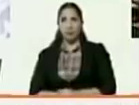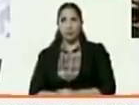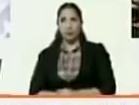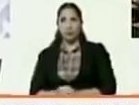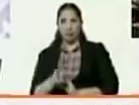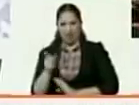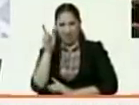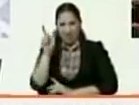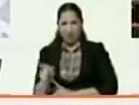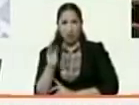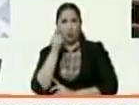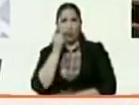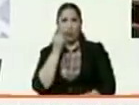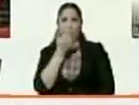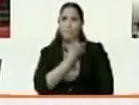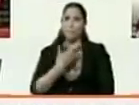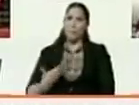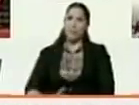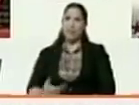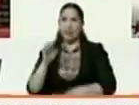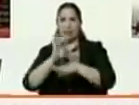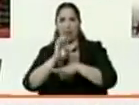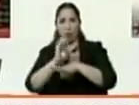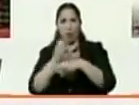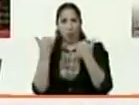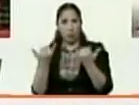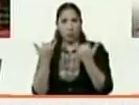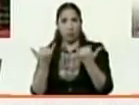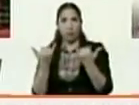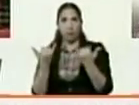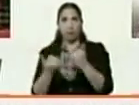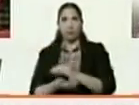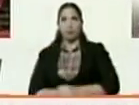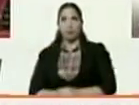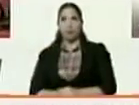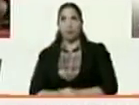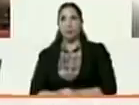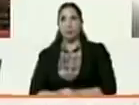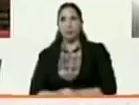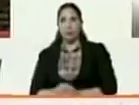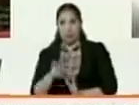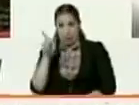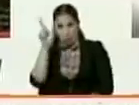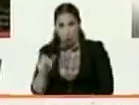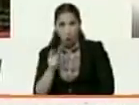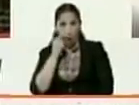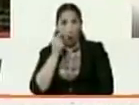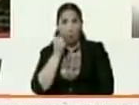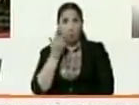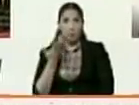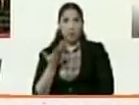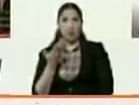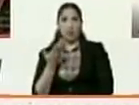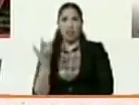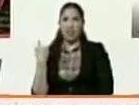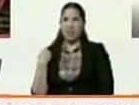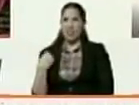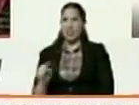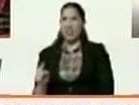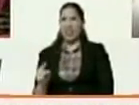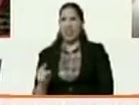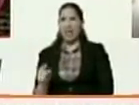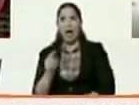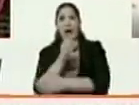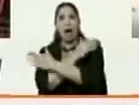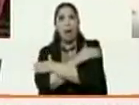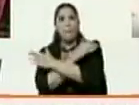ese señor presidente, actual presidente del Ecuador, ese señor tiene el abrazo mortal